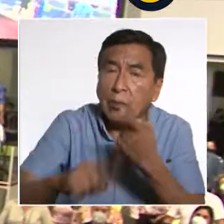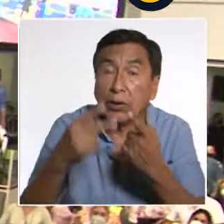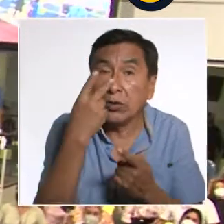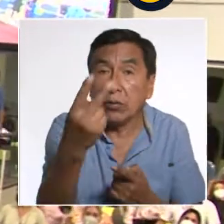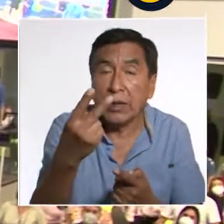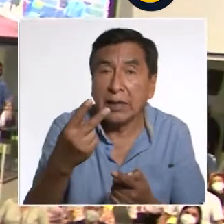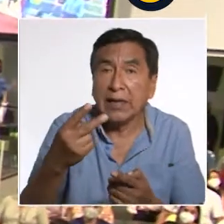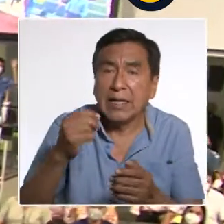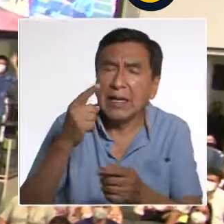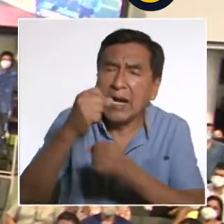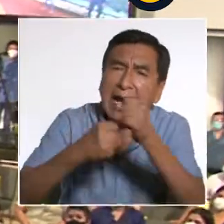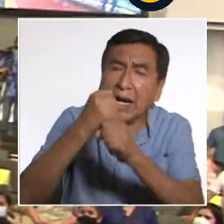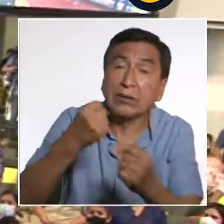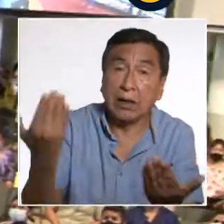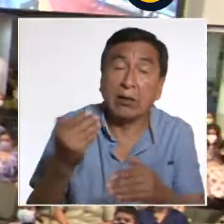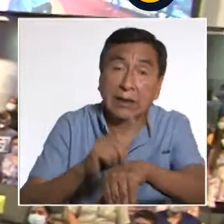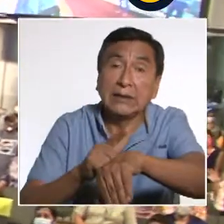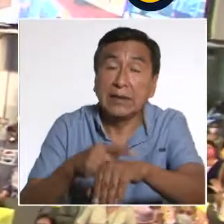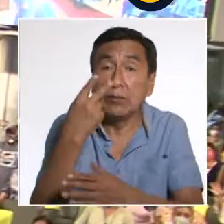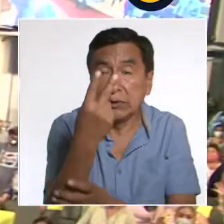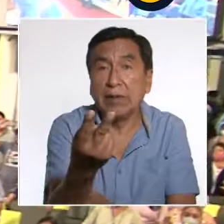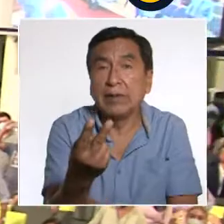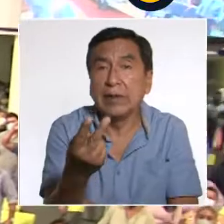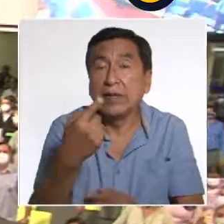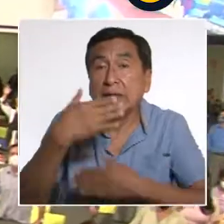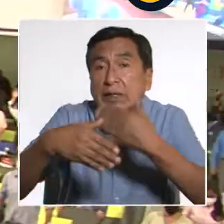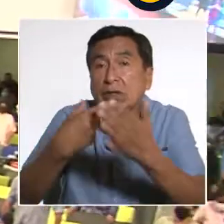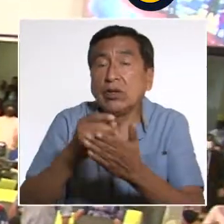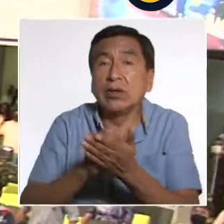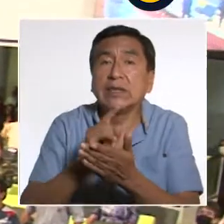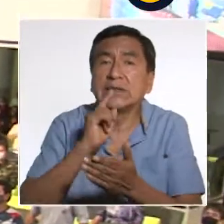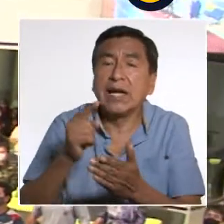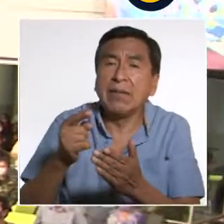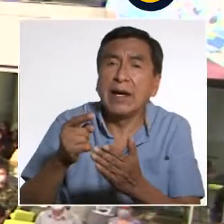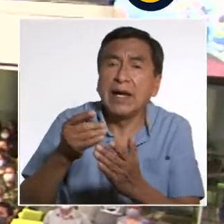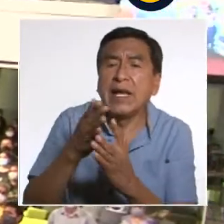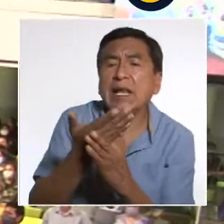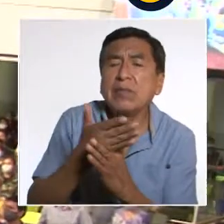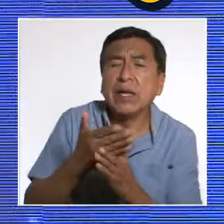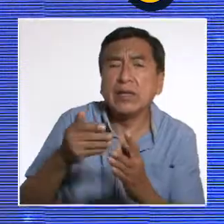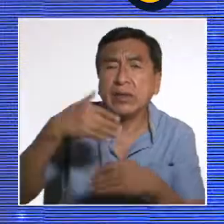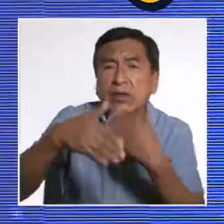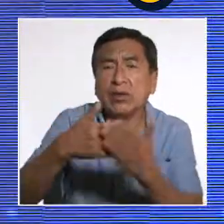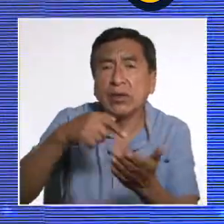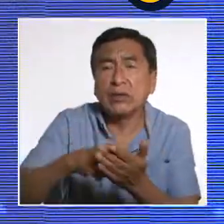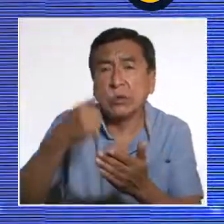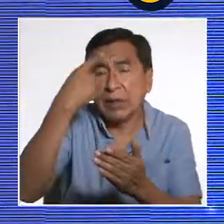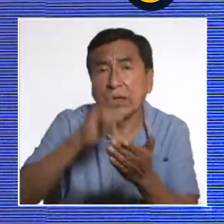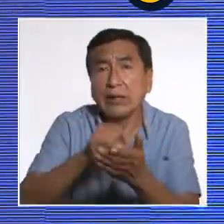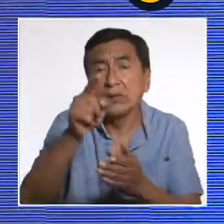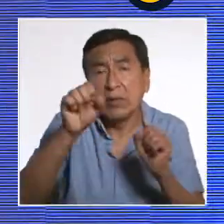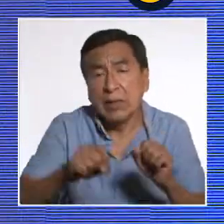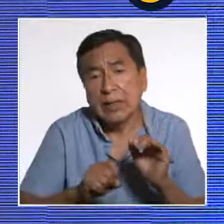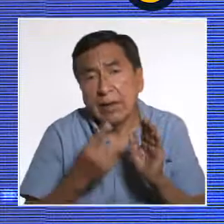este tiempo. Porque cuando usted guerree y todo lo que se ha estado interponiendo para que usted pueda ver la manifestación de Dios en